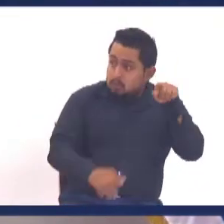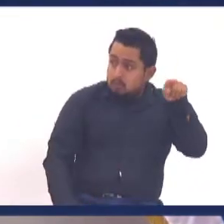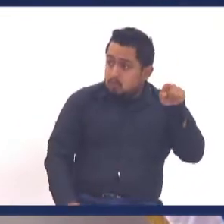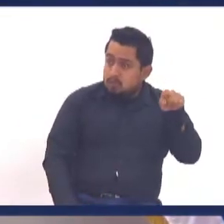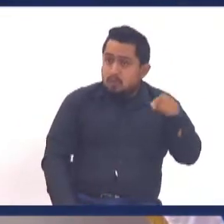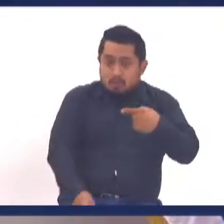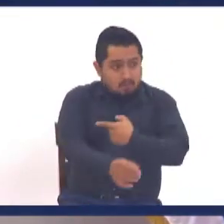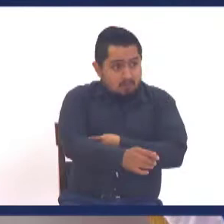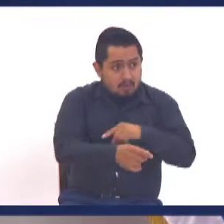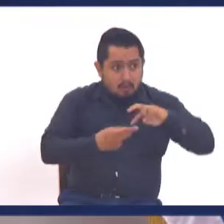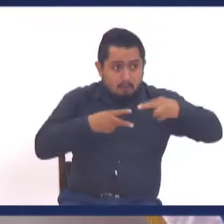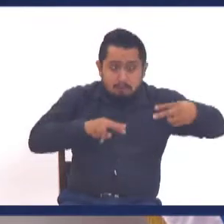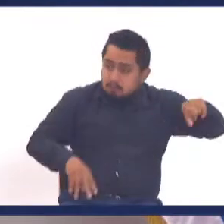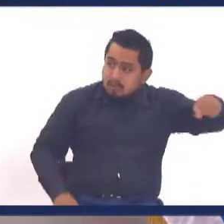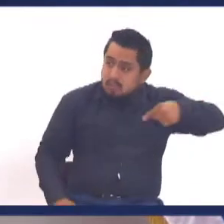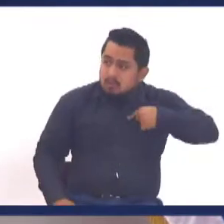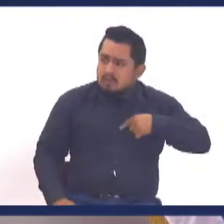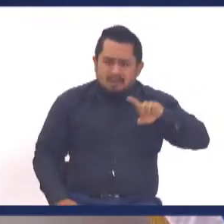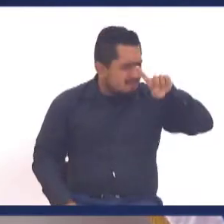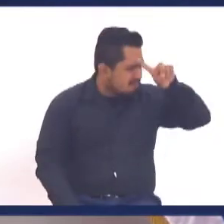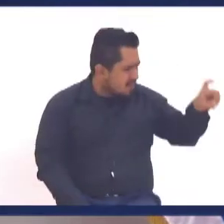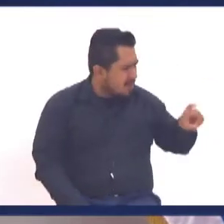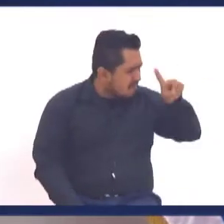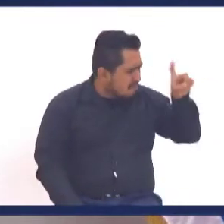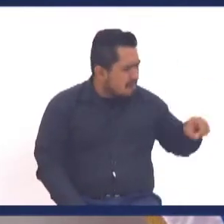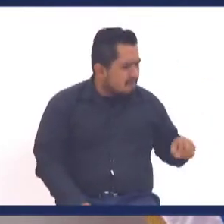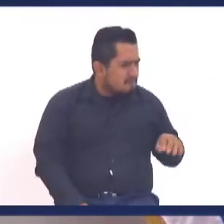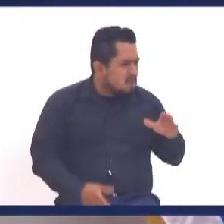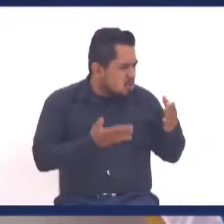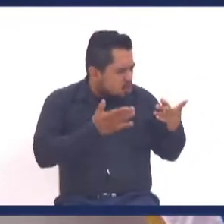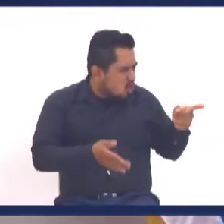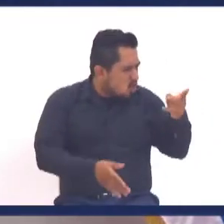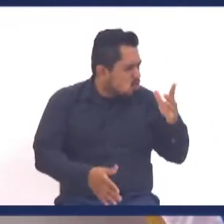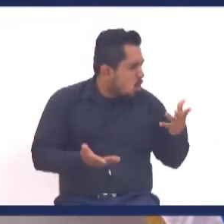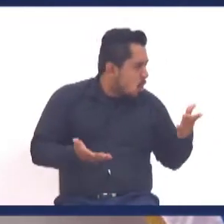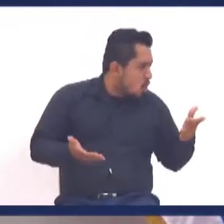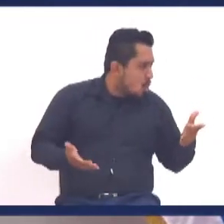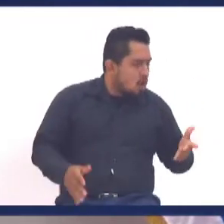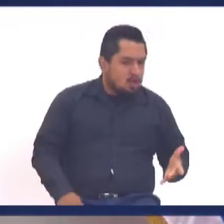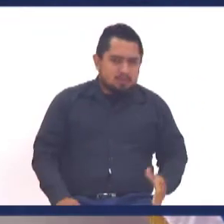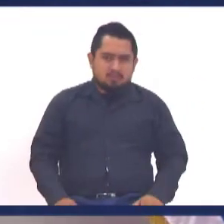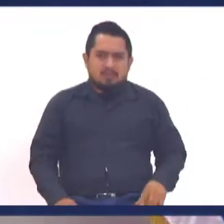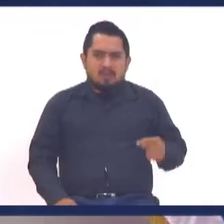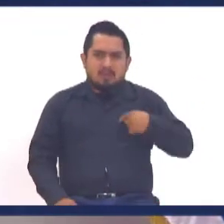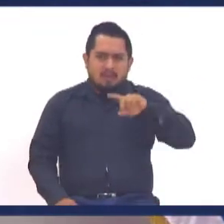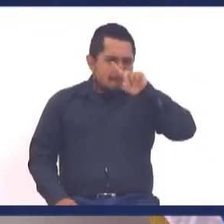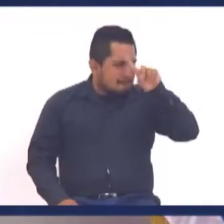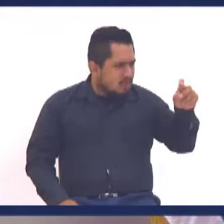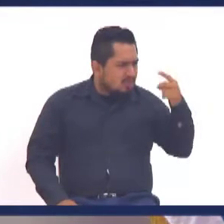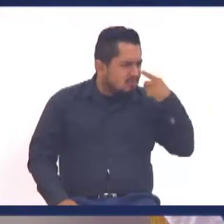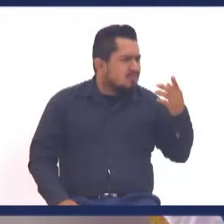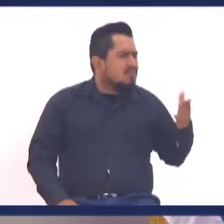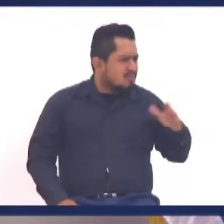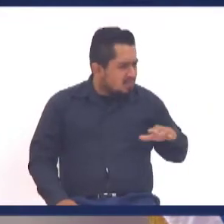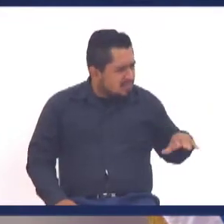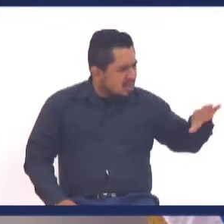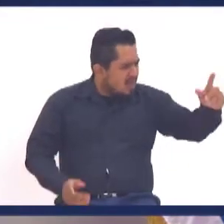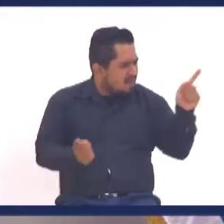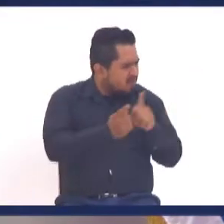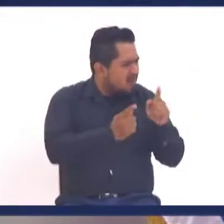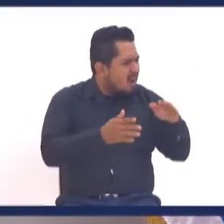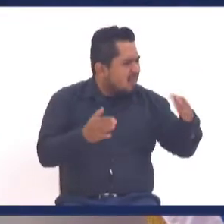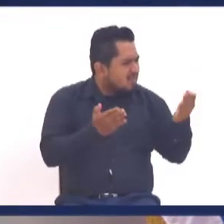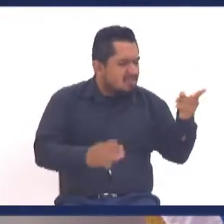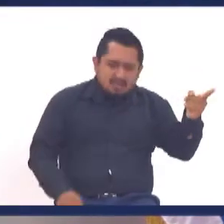y comencé a preguntar y como es el joven y le pregunté yo en que lo que hace tu